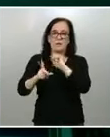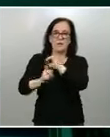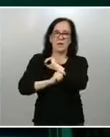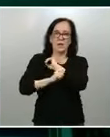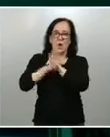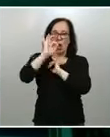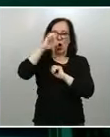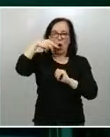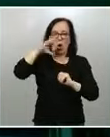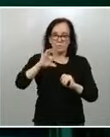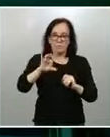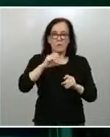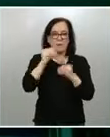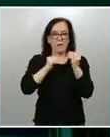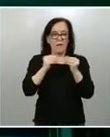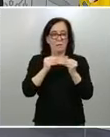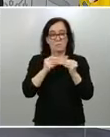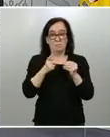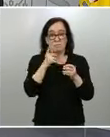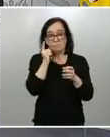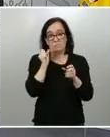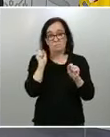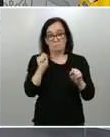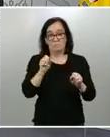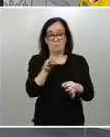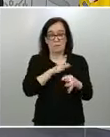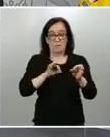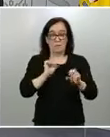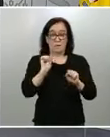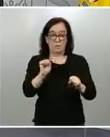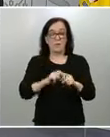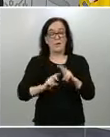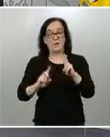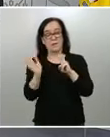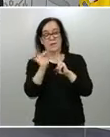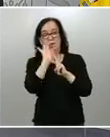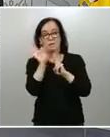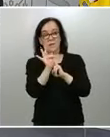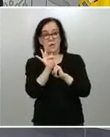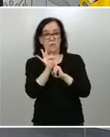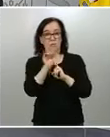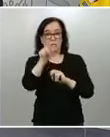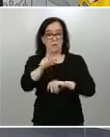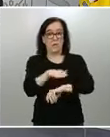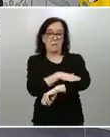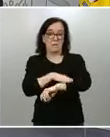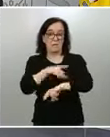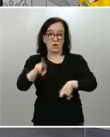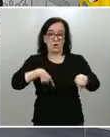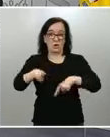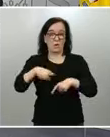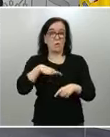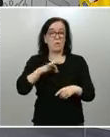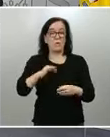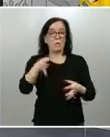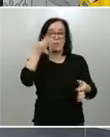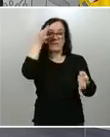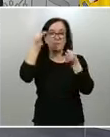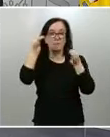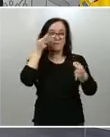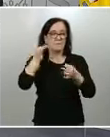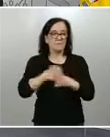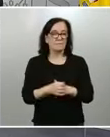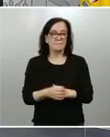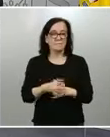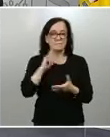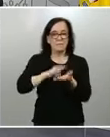esta inmunidad la segunda es para el ministro ávalos si puede avanzar datos de el plan de impulso